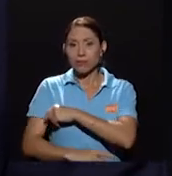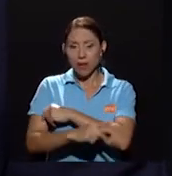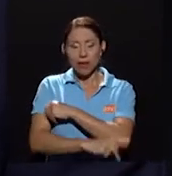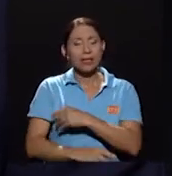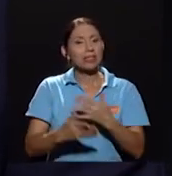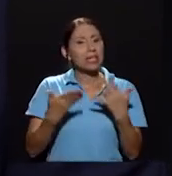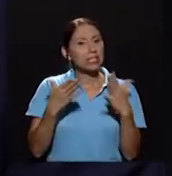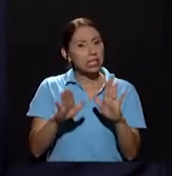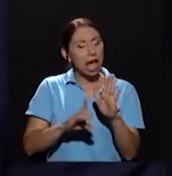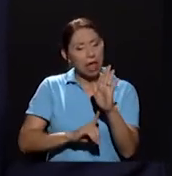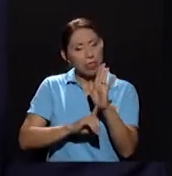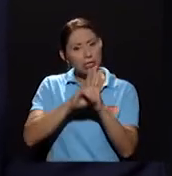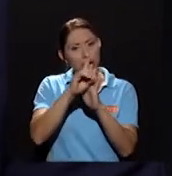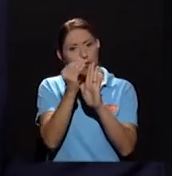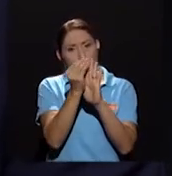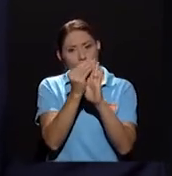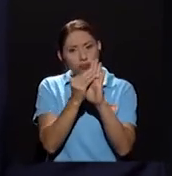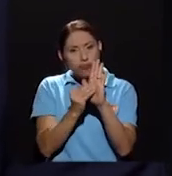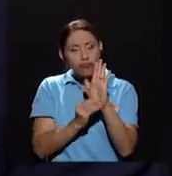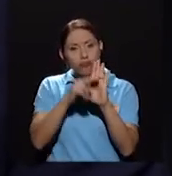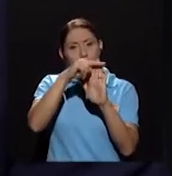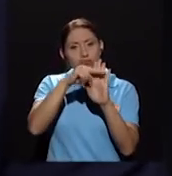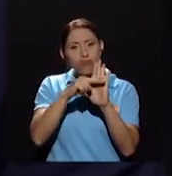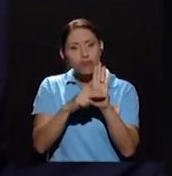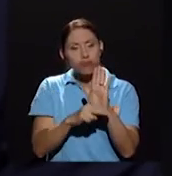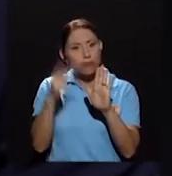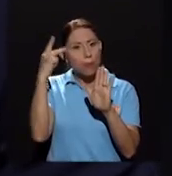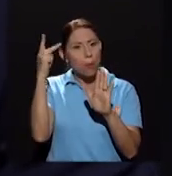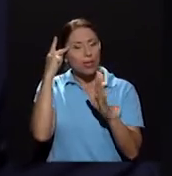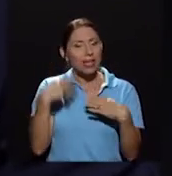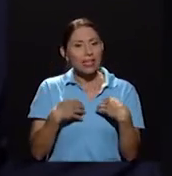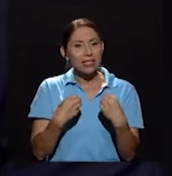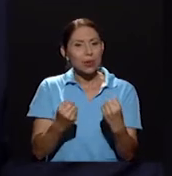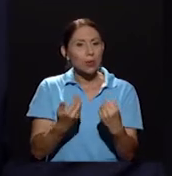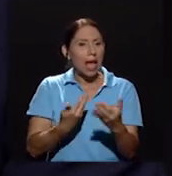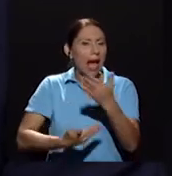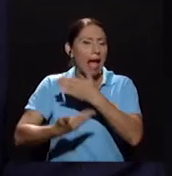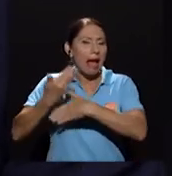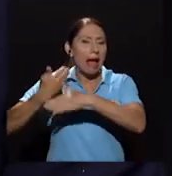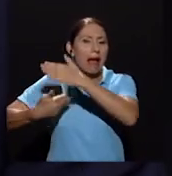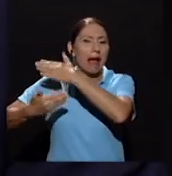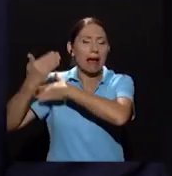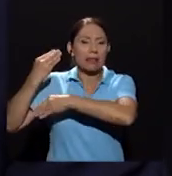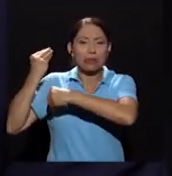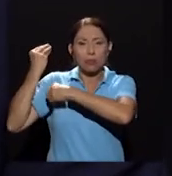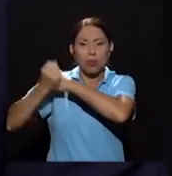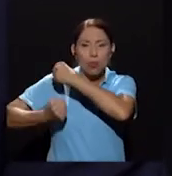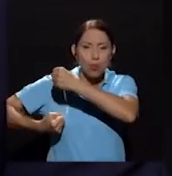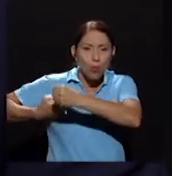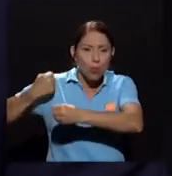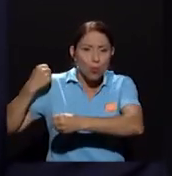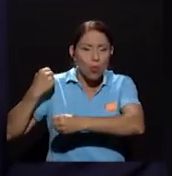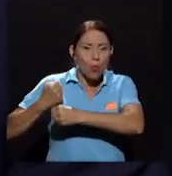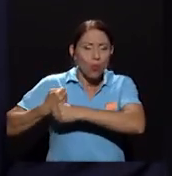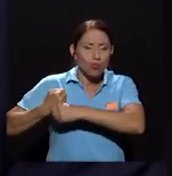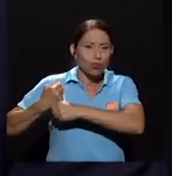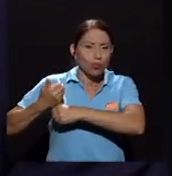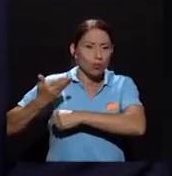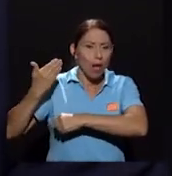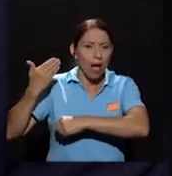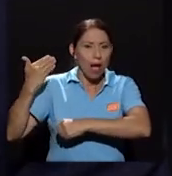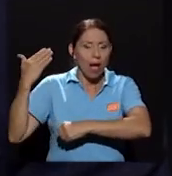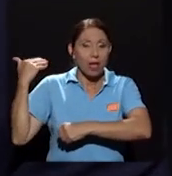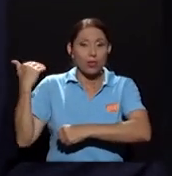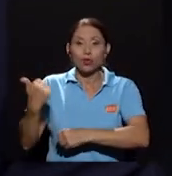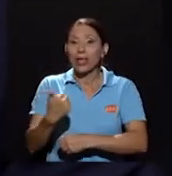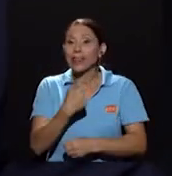desarrollado políticas de salud desde hace muchísimos años tenemos una una